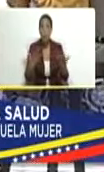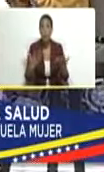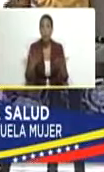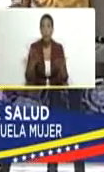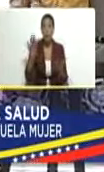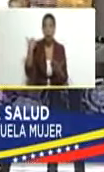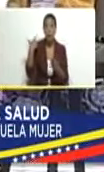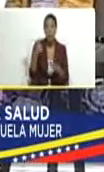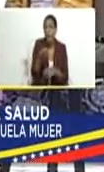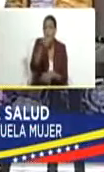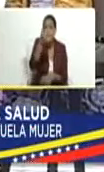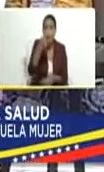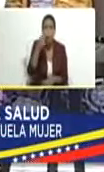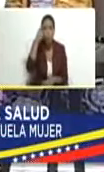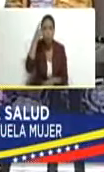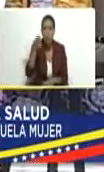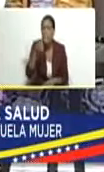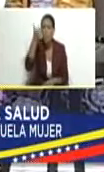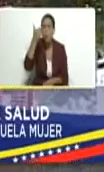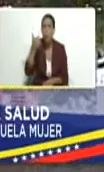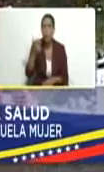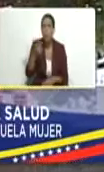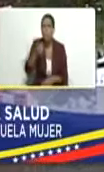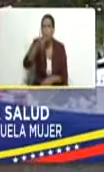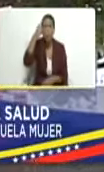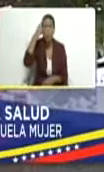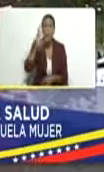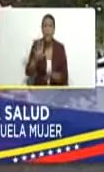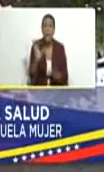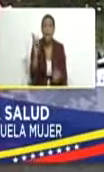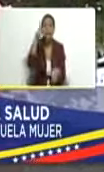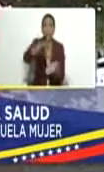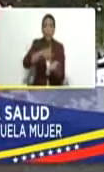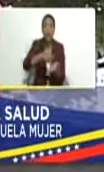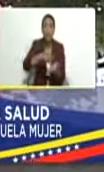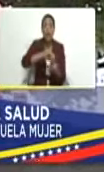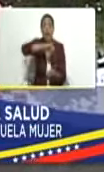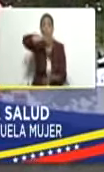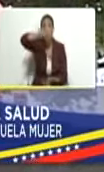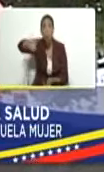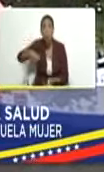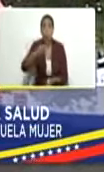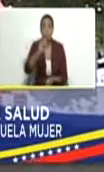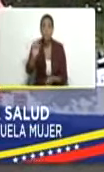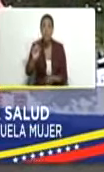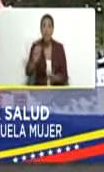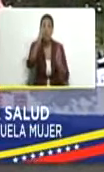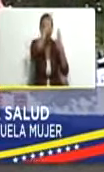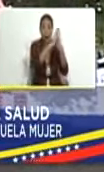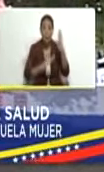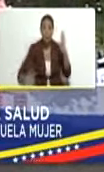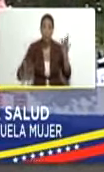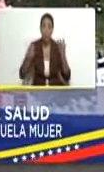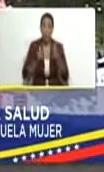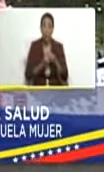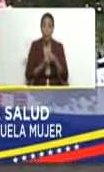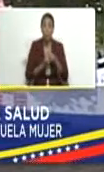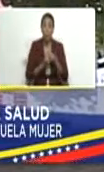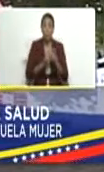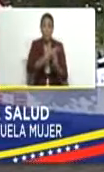inauguramos, que estrenamos el día que llevamos a Josefa Joaquina al panteón junto a la